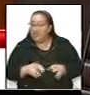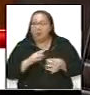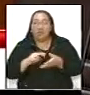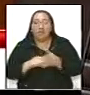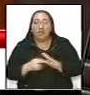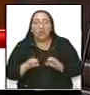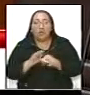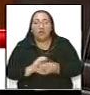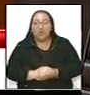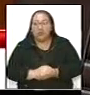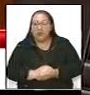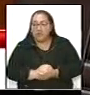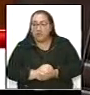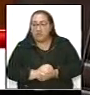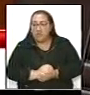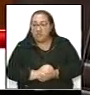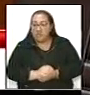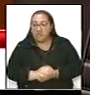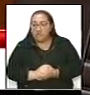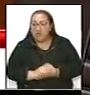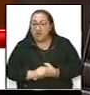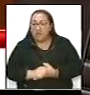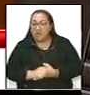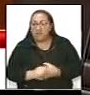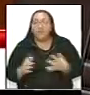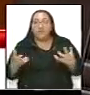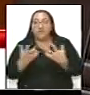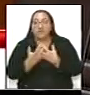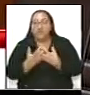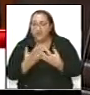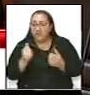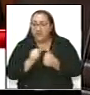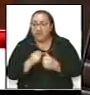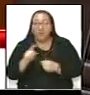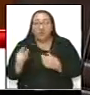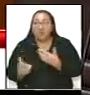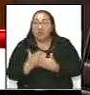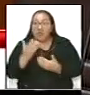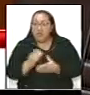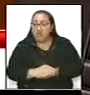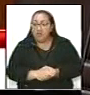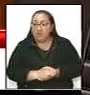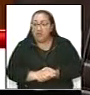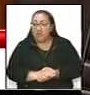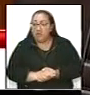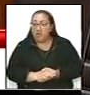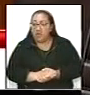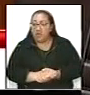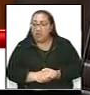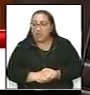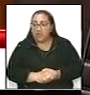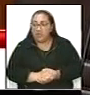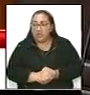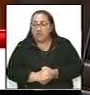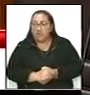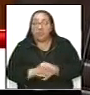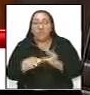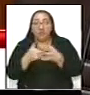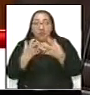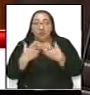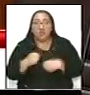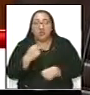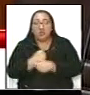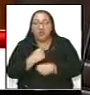tributarios que han logrado ser consensuados con el MEF, cosa que no es fácil, vamos a permitir que esta industria que genera